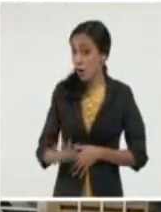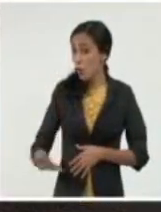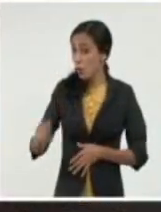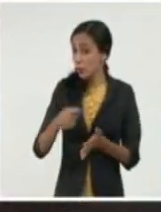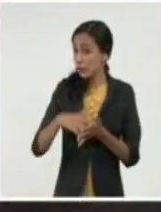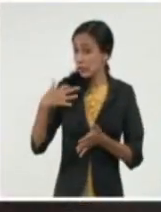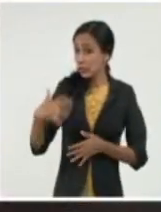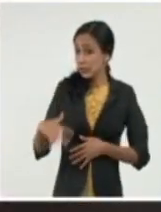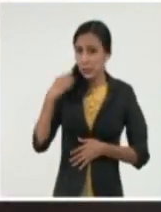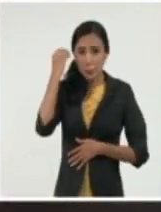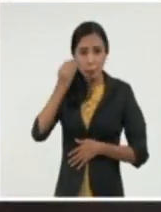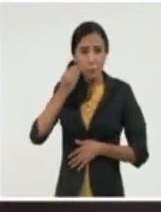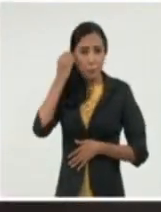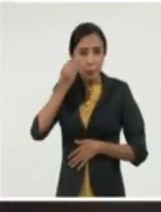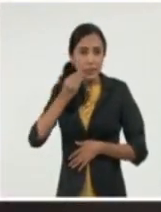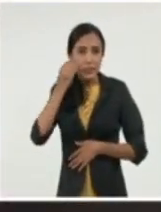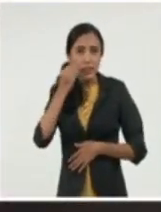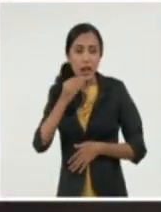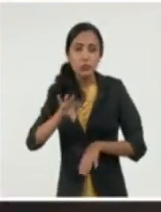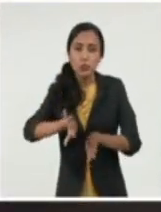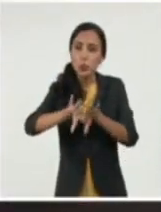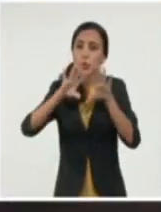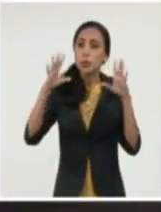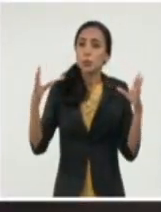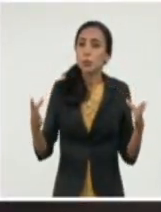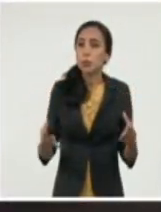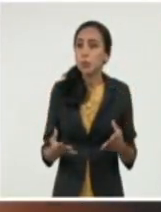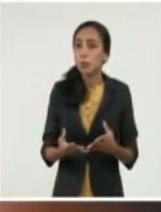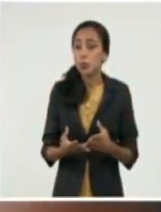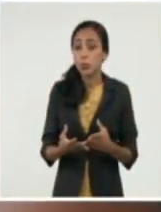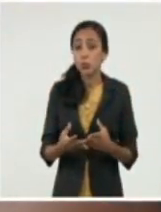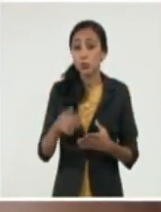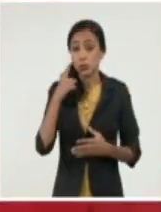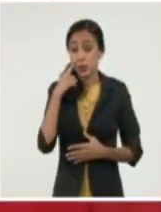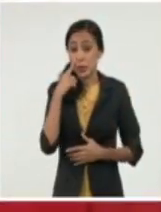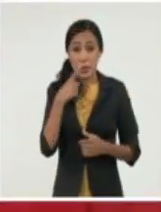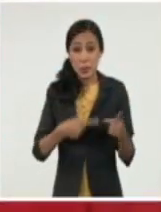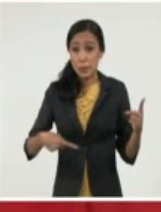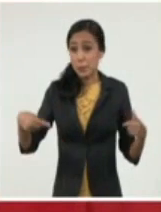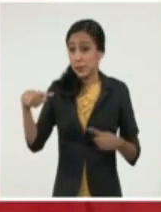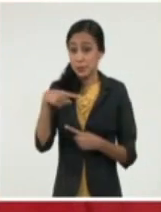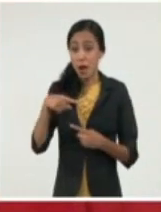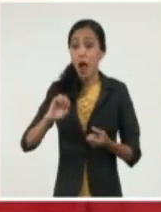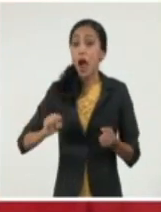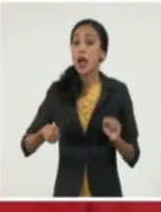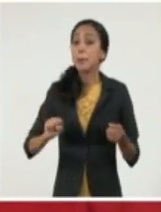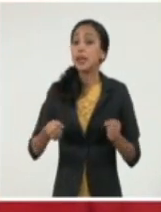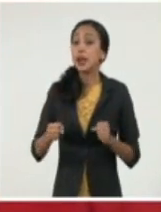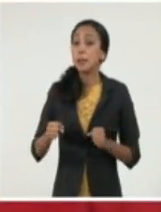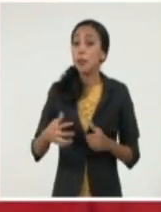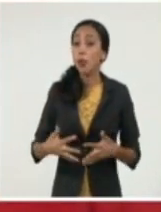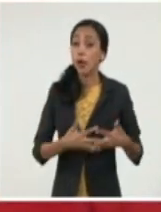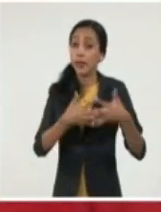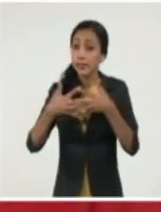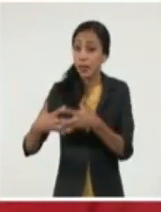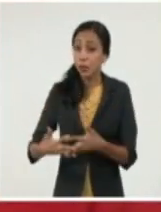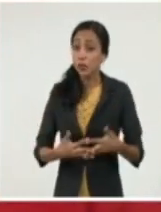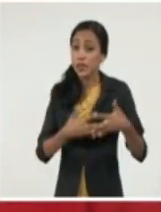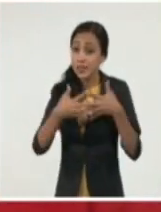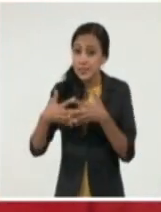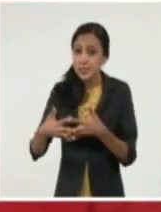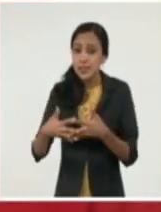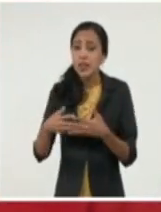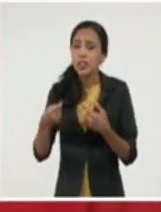y pensando en un sistema mundial donde hay una hegemonía del capitalismo global estadounidense, bueno, hay que pensar que